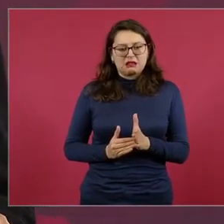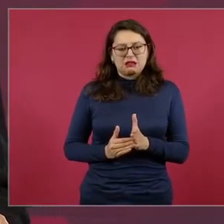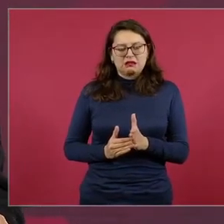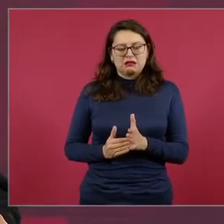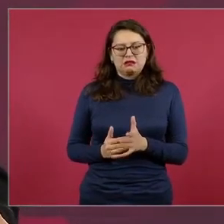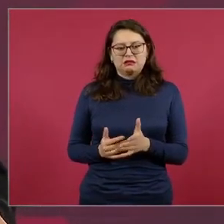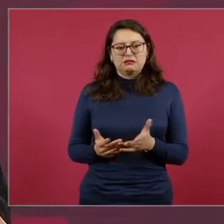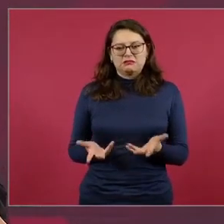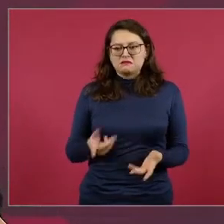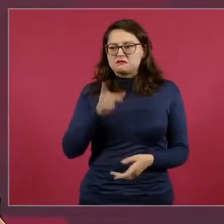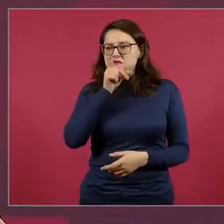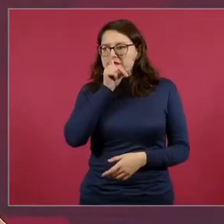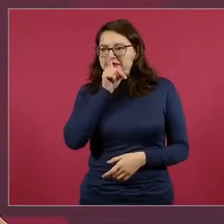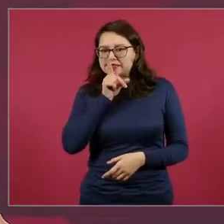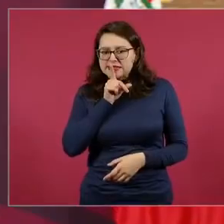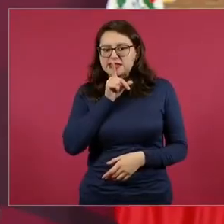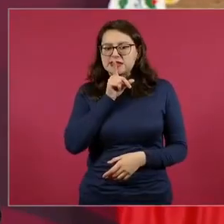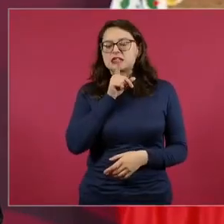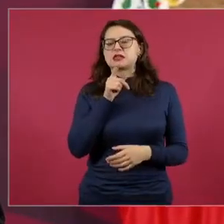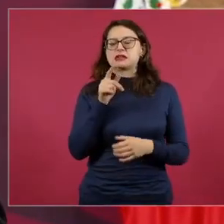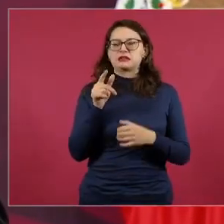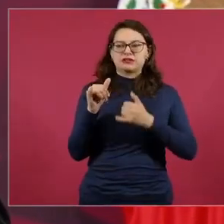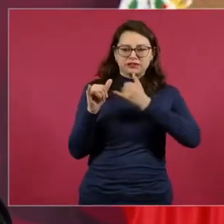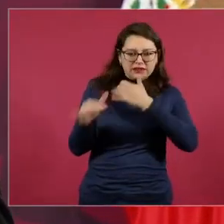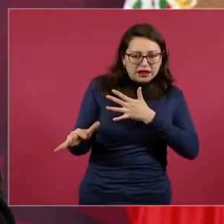a la mentira.